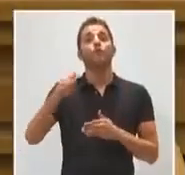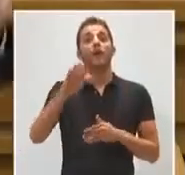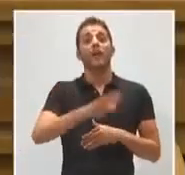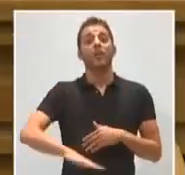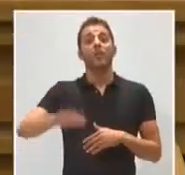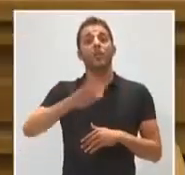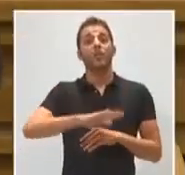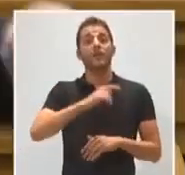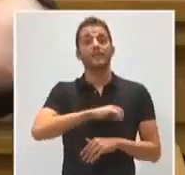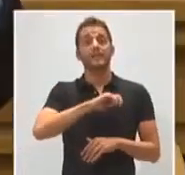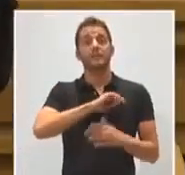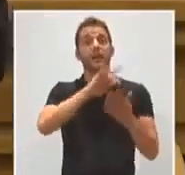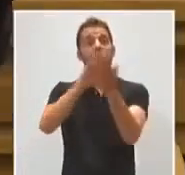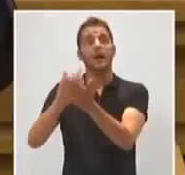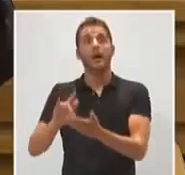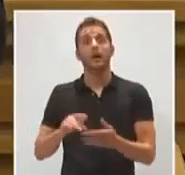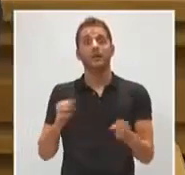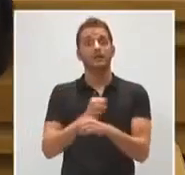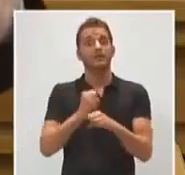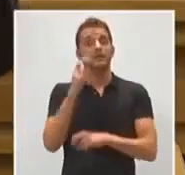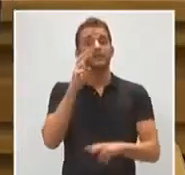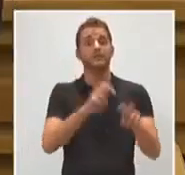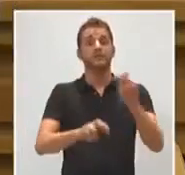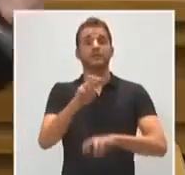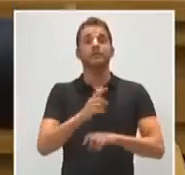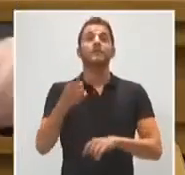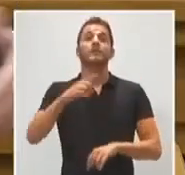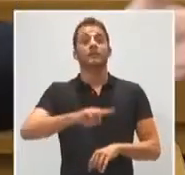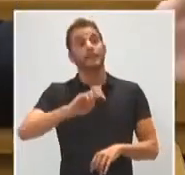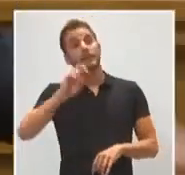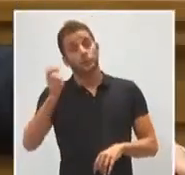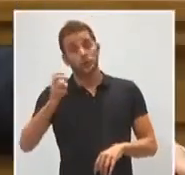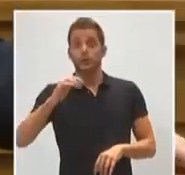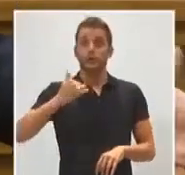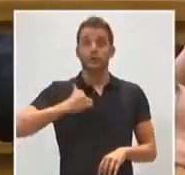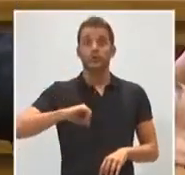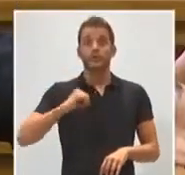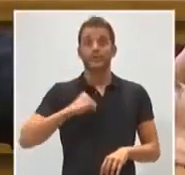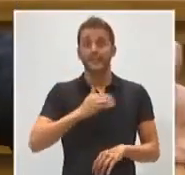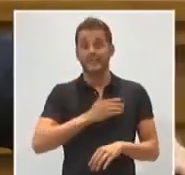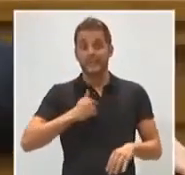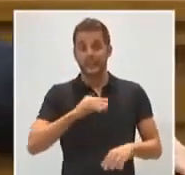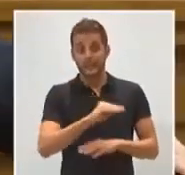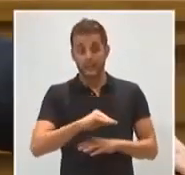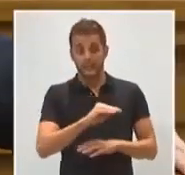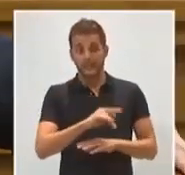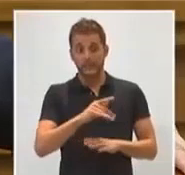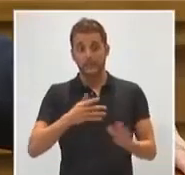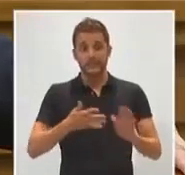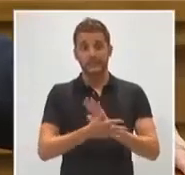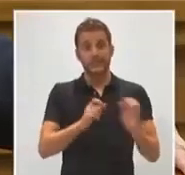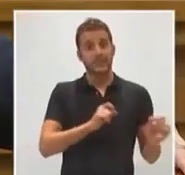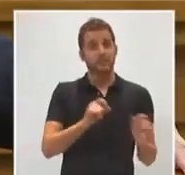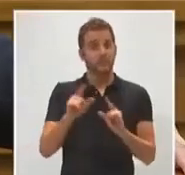visto más recientemente que incluso querían que se fueran también a curarse en hospitales de otras regiones en vez de aquí lo cual no deja de ser una emigración sanitaria muy